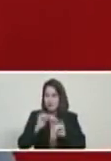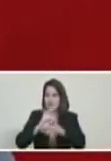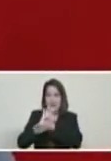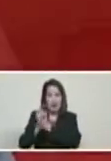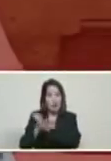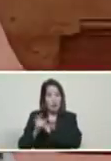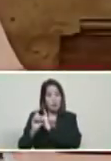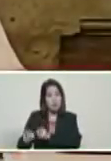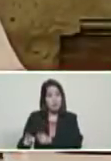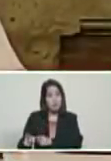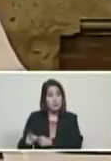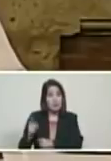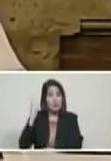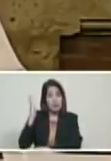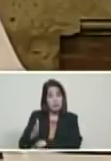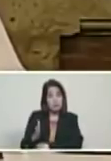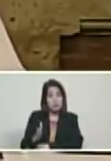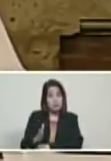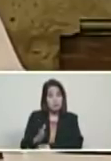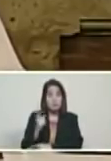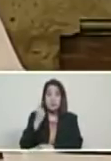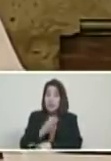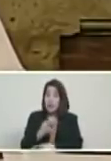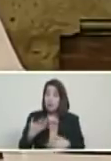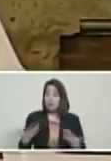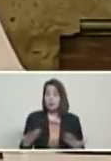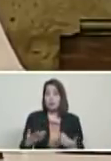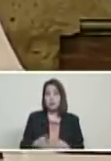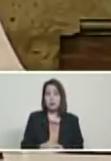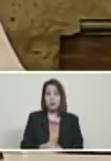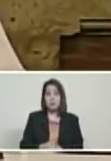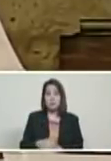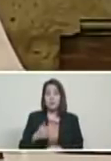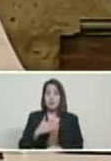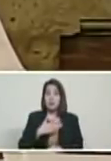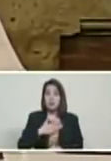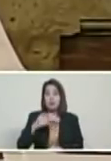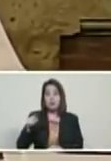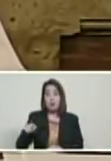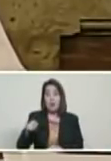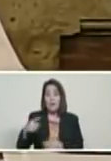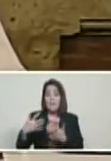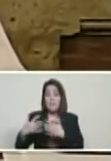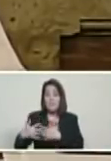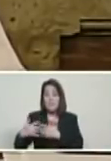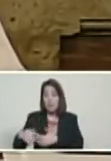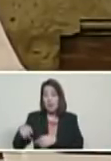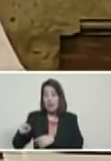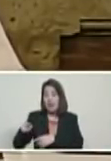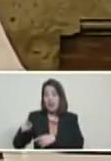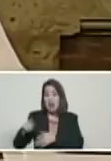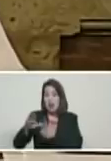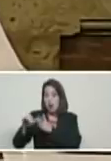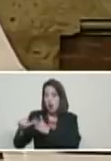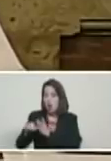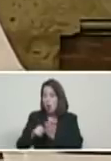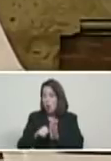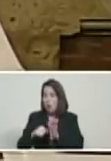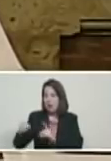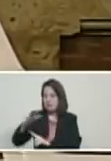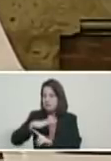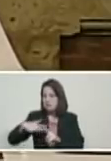sé lo que digo con lo que voy a afirmar. Las mafias destructoras del ecosistema